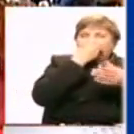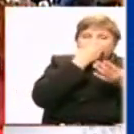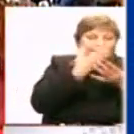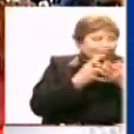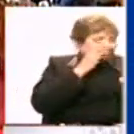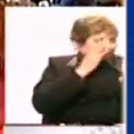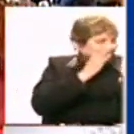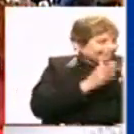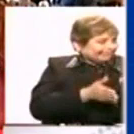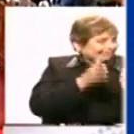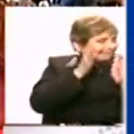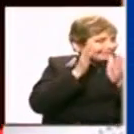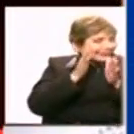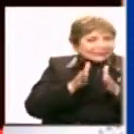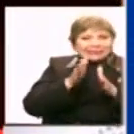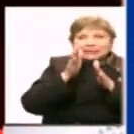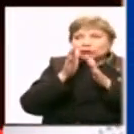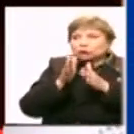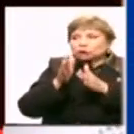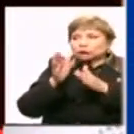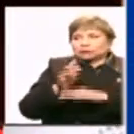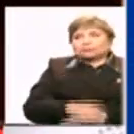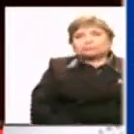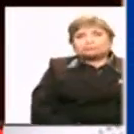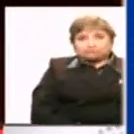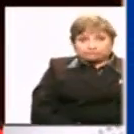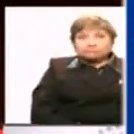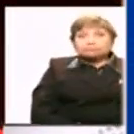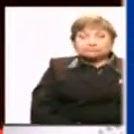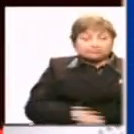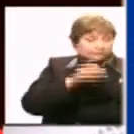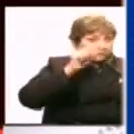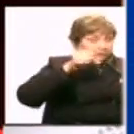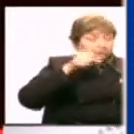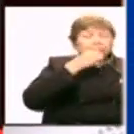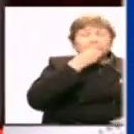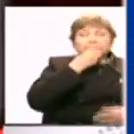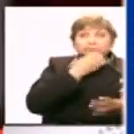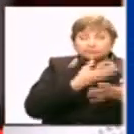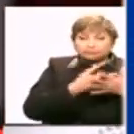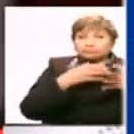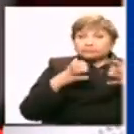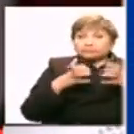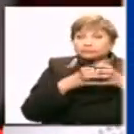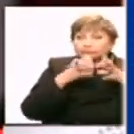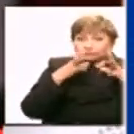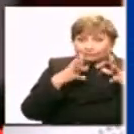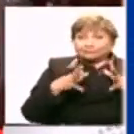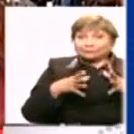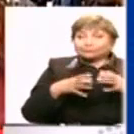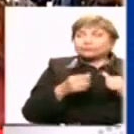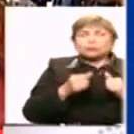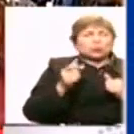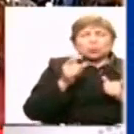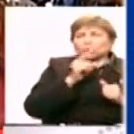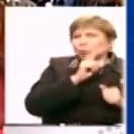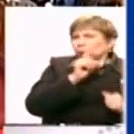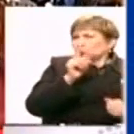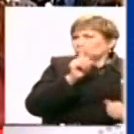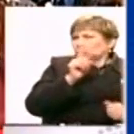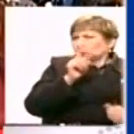sobre la composición del gabinete, a la que tú misma te has hecho referencia con respecto a las características de la